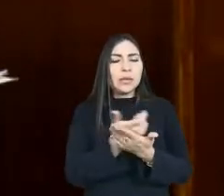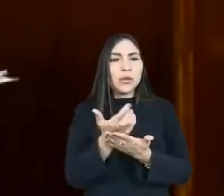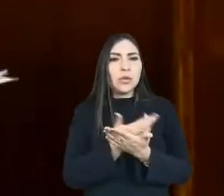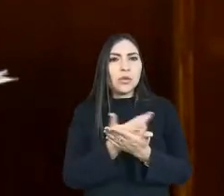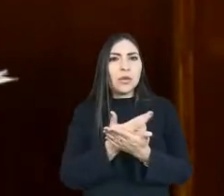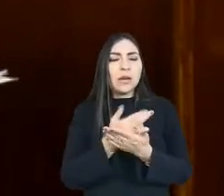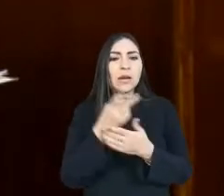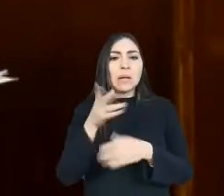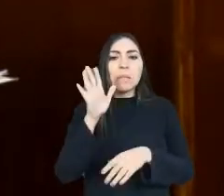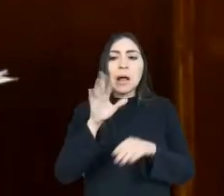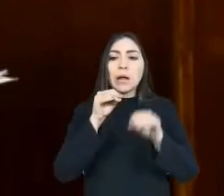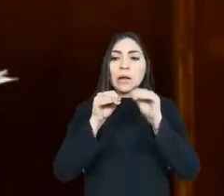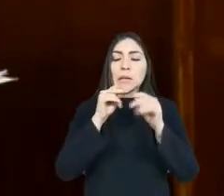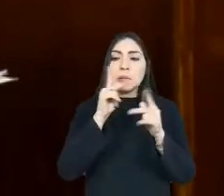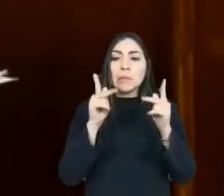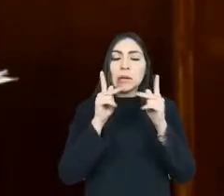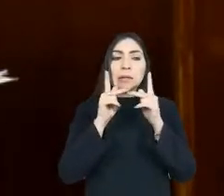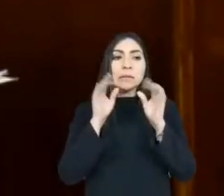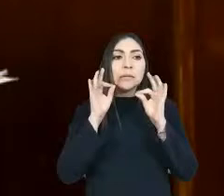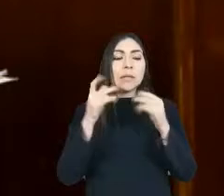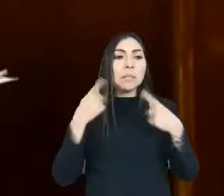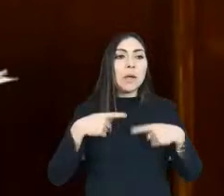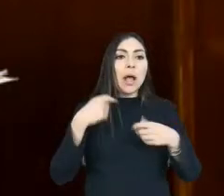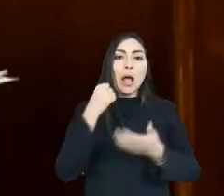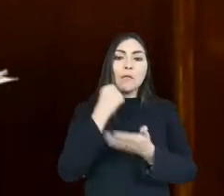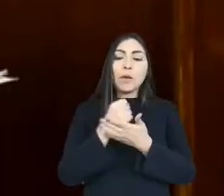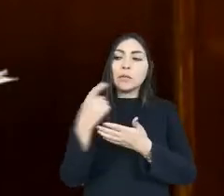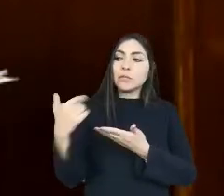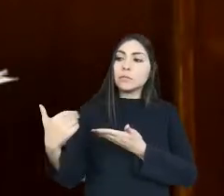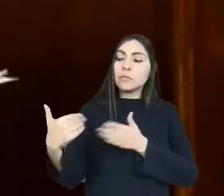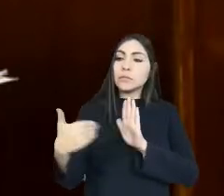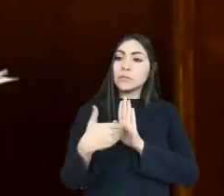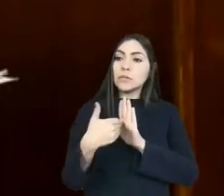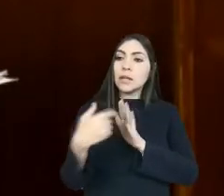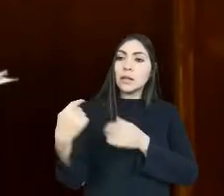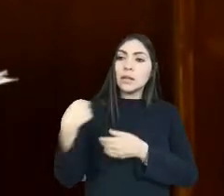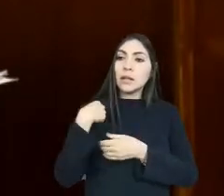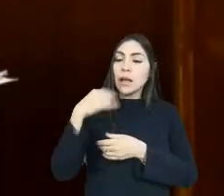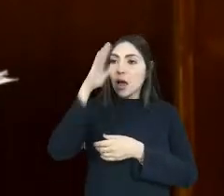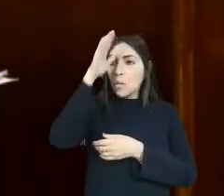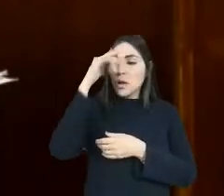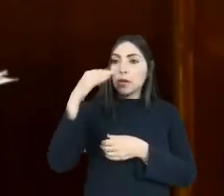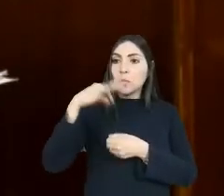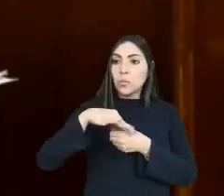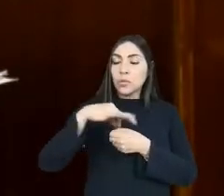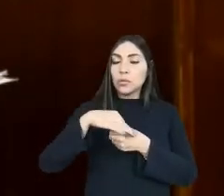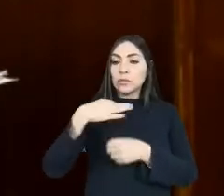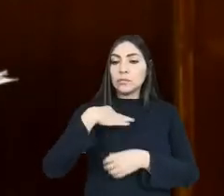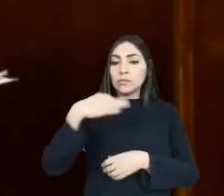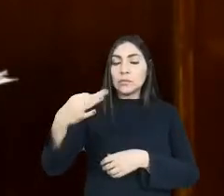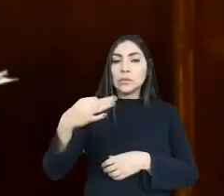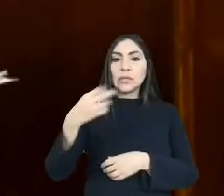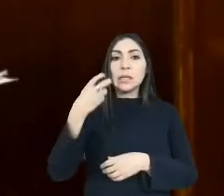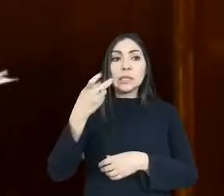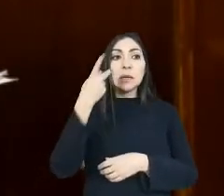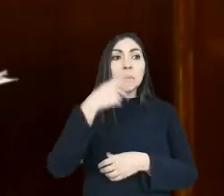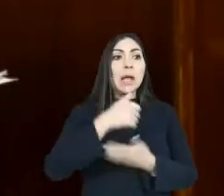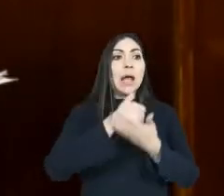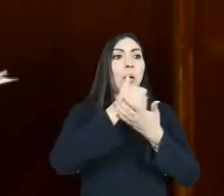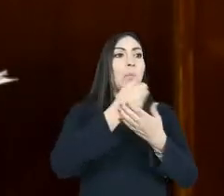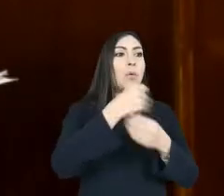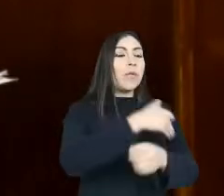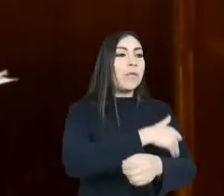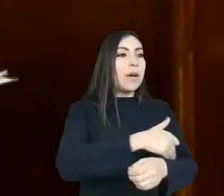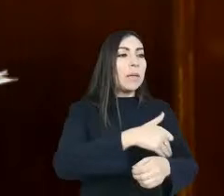el asistencialismo, el clientelismo, y no ha venido a ayudar a superar la situación de pobreza de millones de